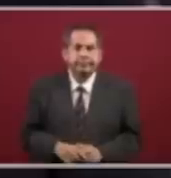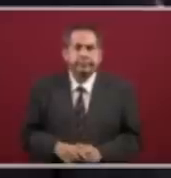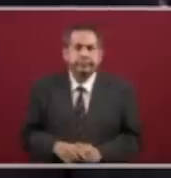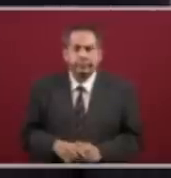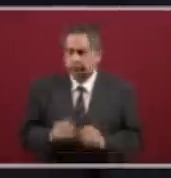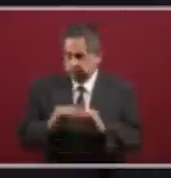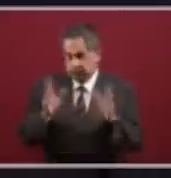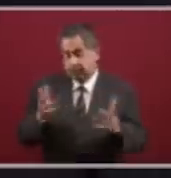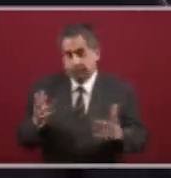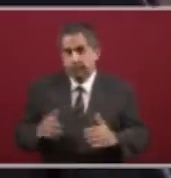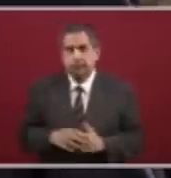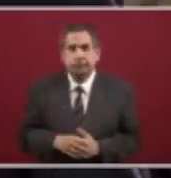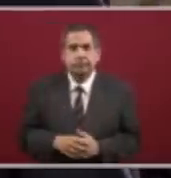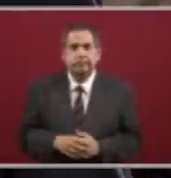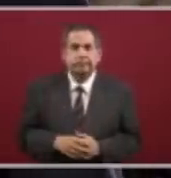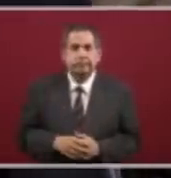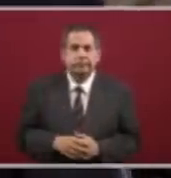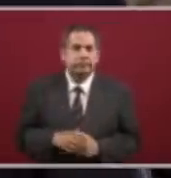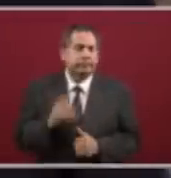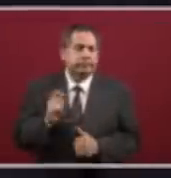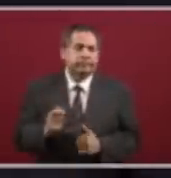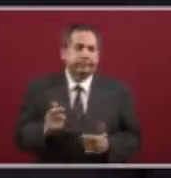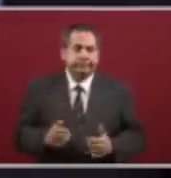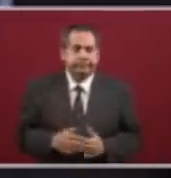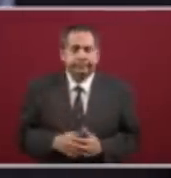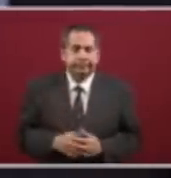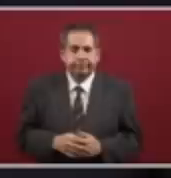claro qué